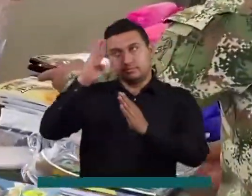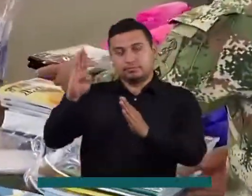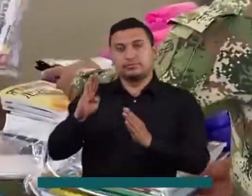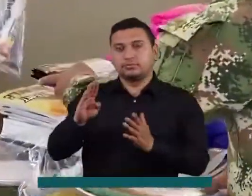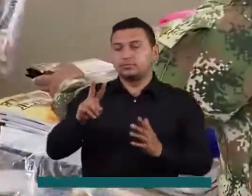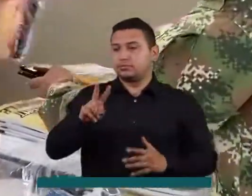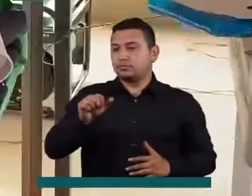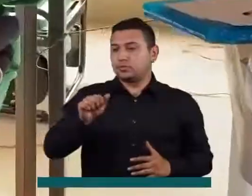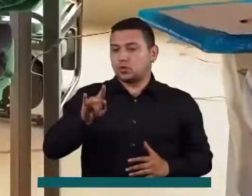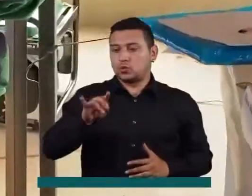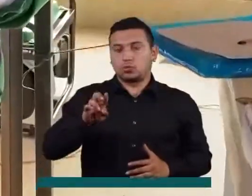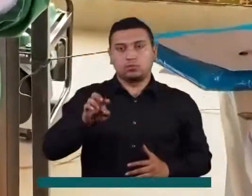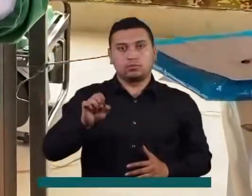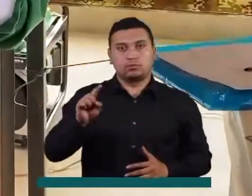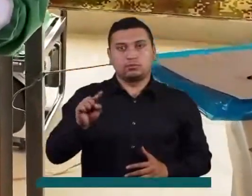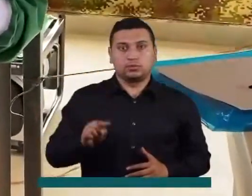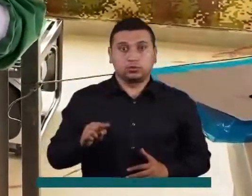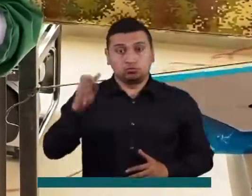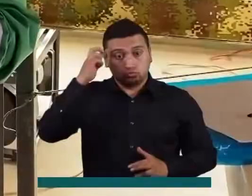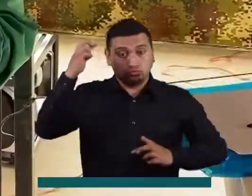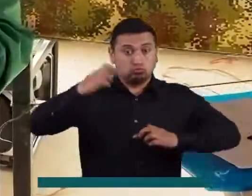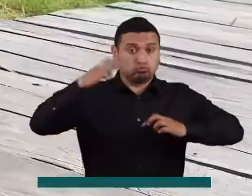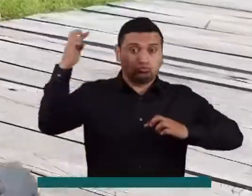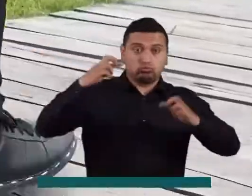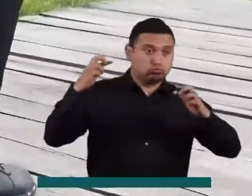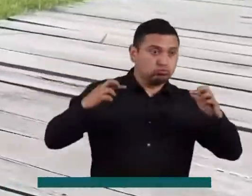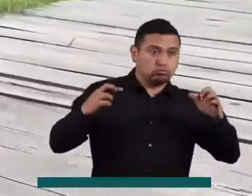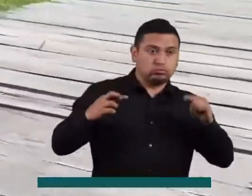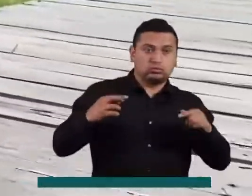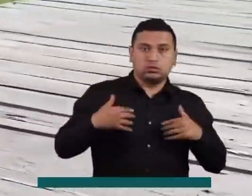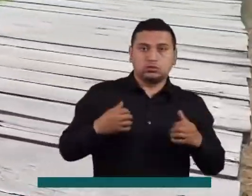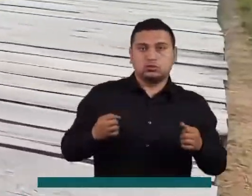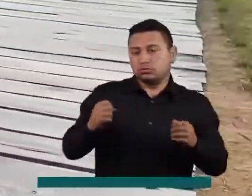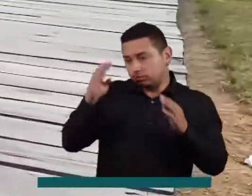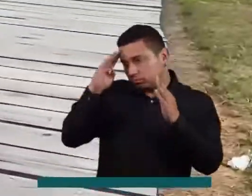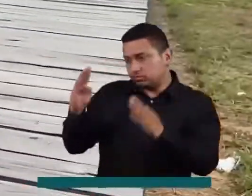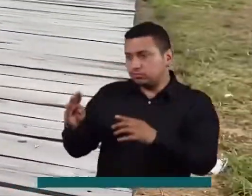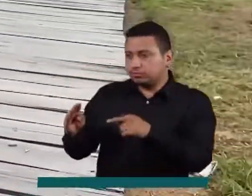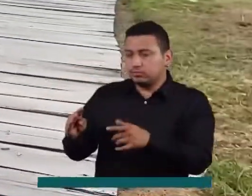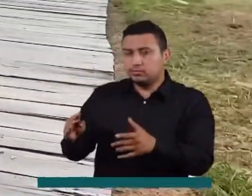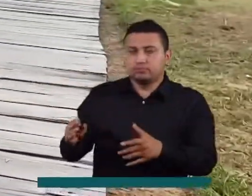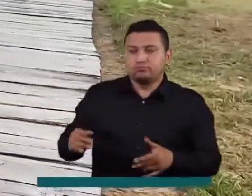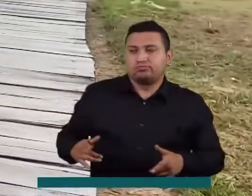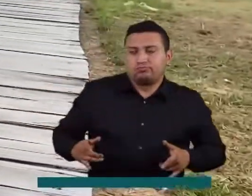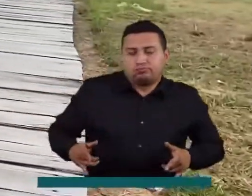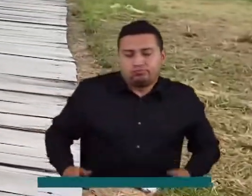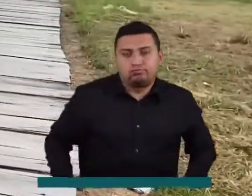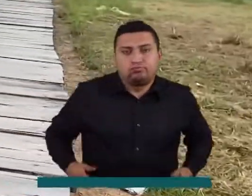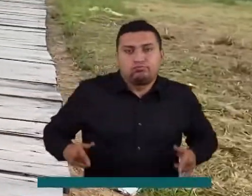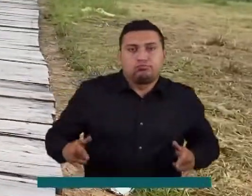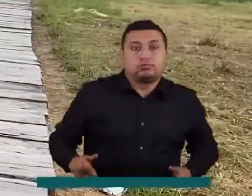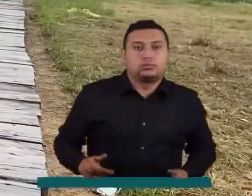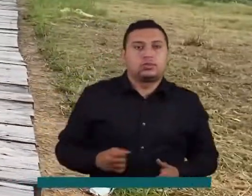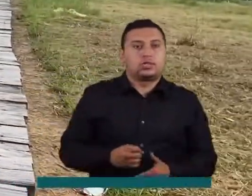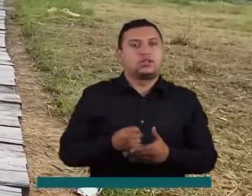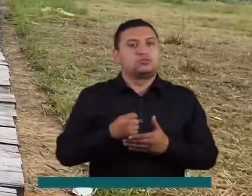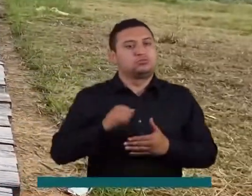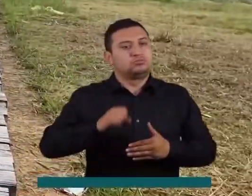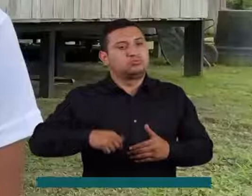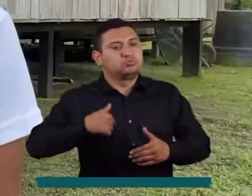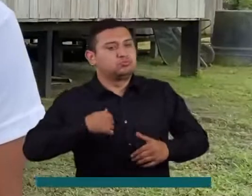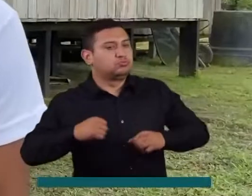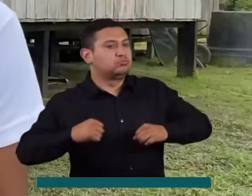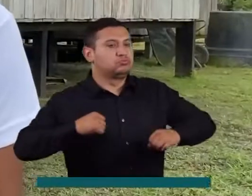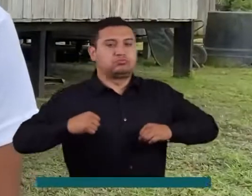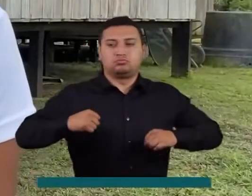Baupés. Profesionales de la salud revisaron su caso y le entregaron un par de muletas que le ayudarán a moverse con mayor facilidad.